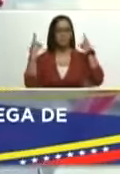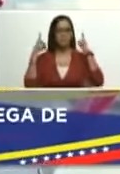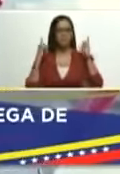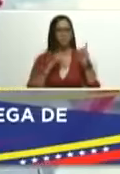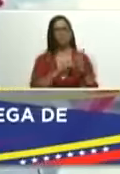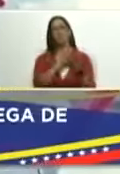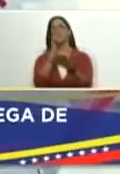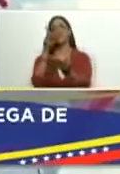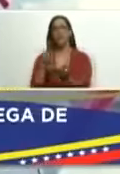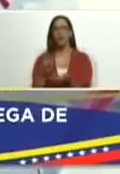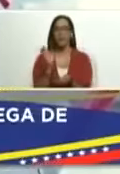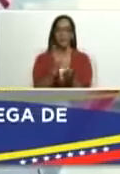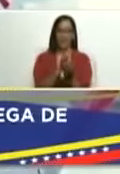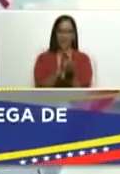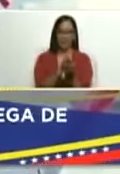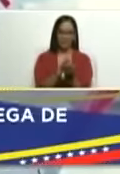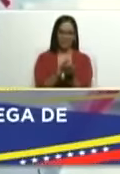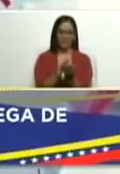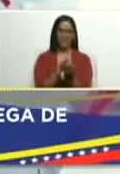a Margarita,